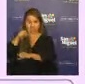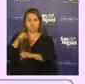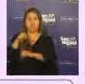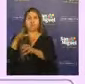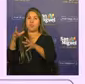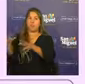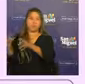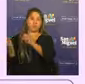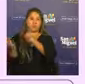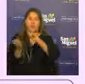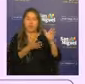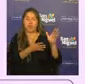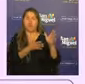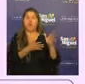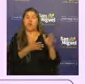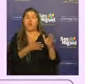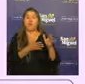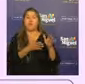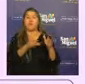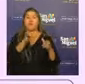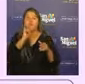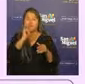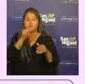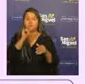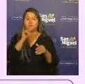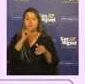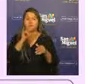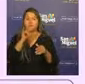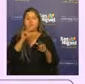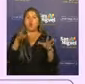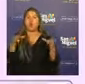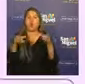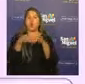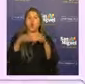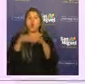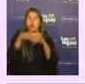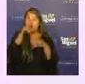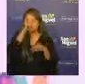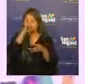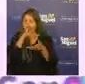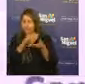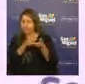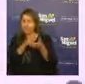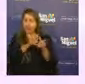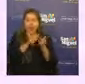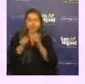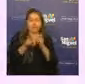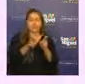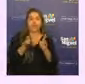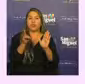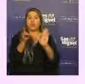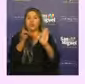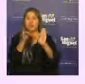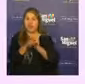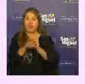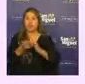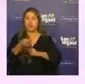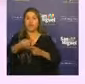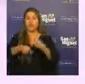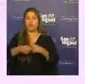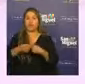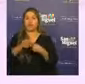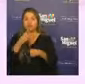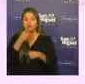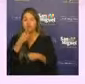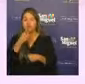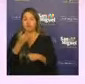y decomisado y intervenido ya bandas organizadas de delitos, tanto como venta de cigarros